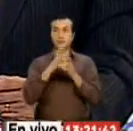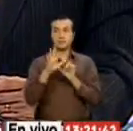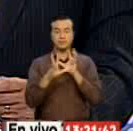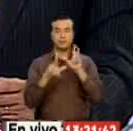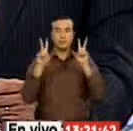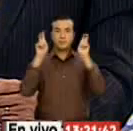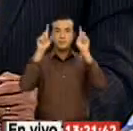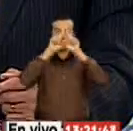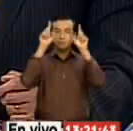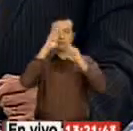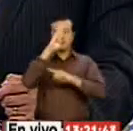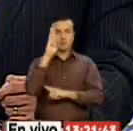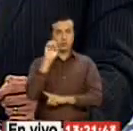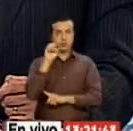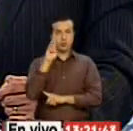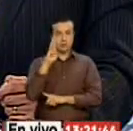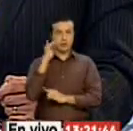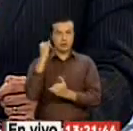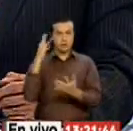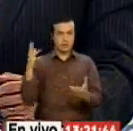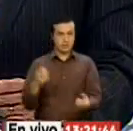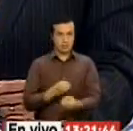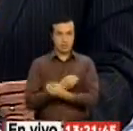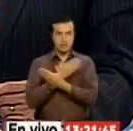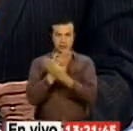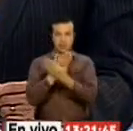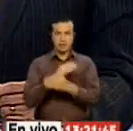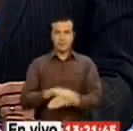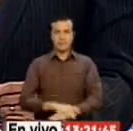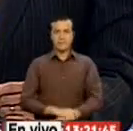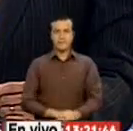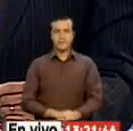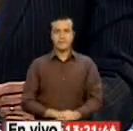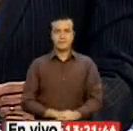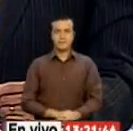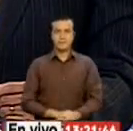en el caso de Brecht. Olga Velasco nos tiene un informe. Adelante.